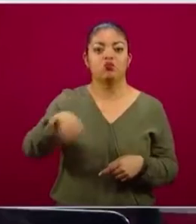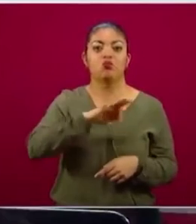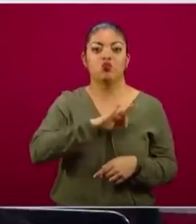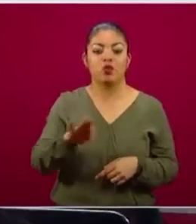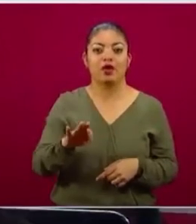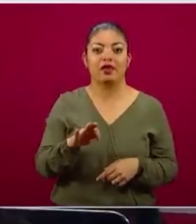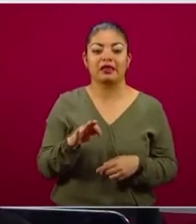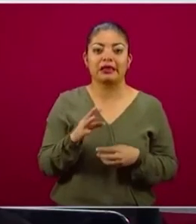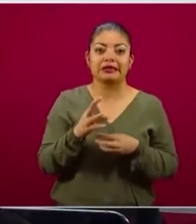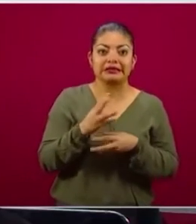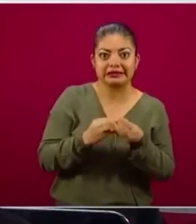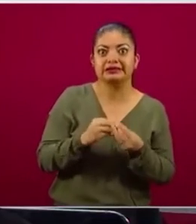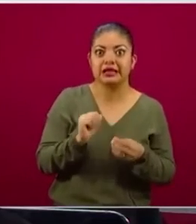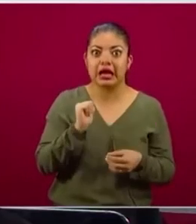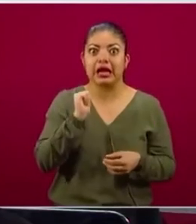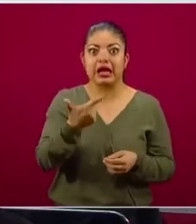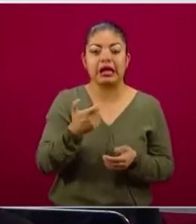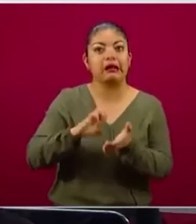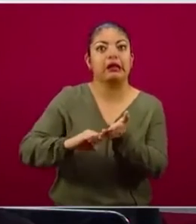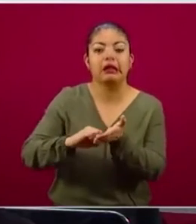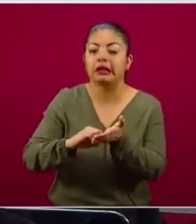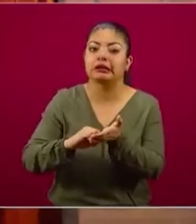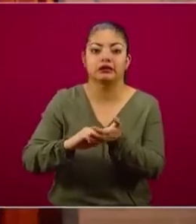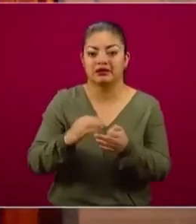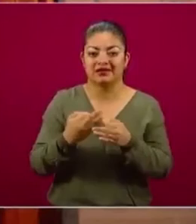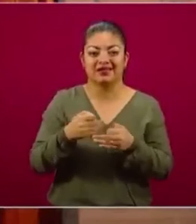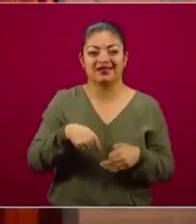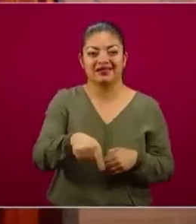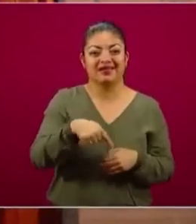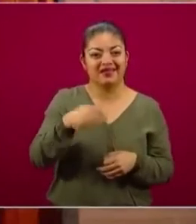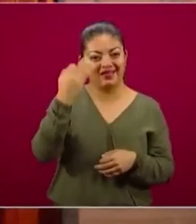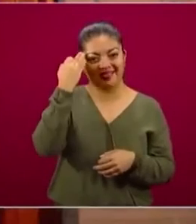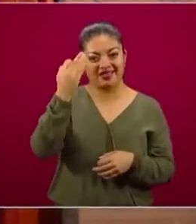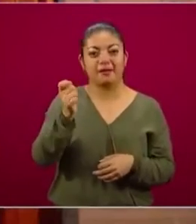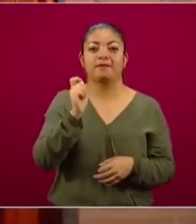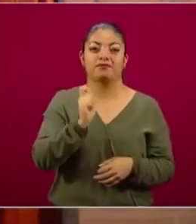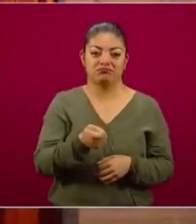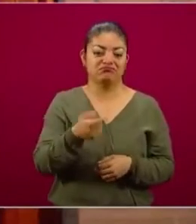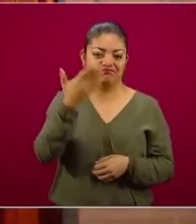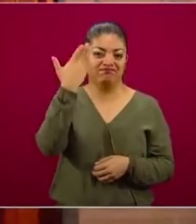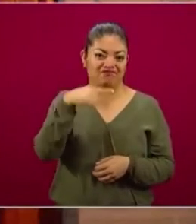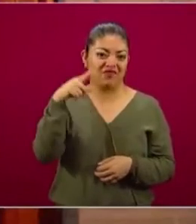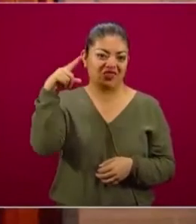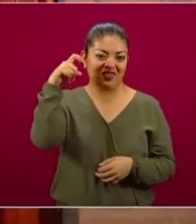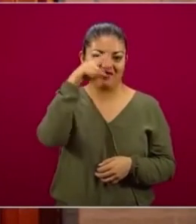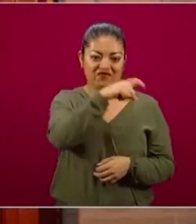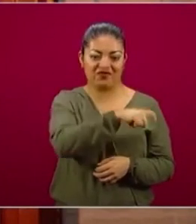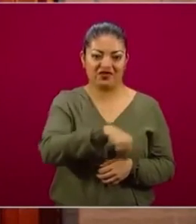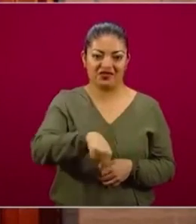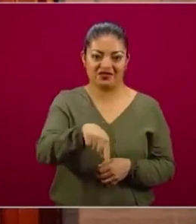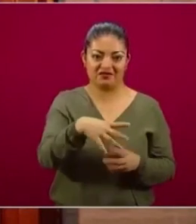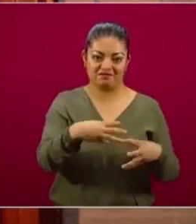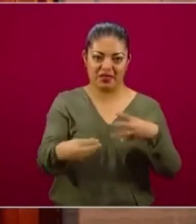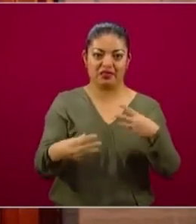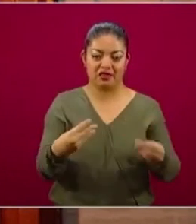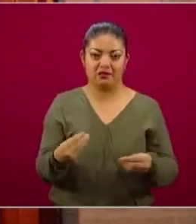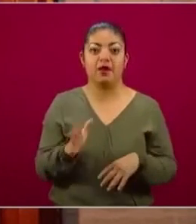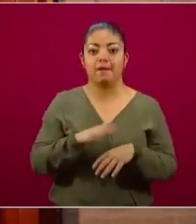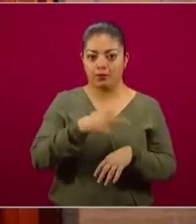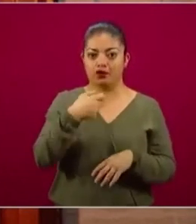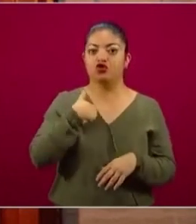de solvencia económica en estos meses que son para todos siempre muy complicados queríamos